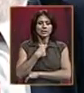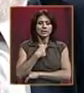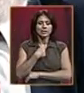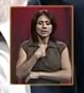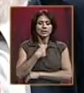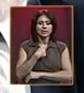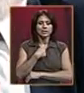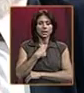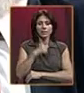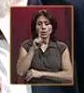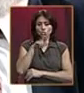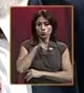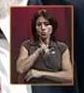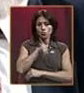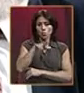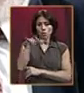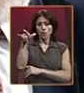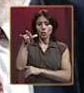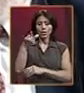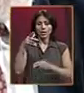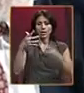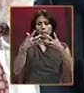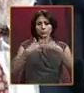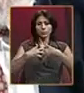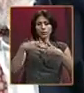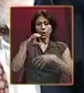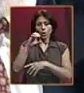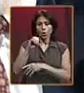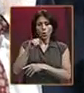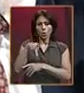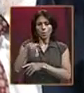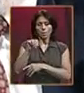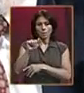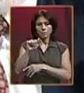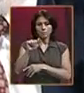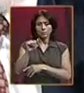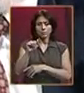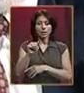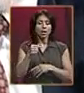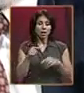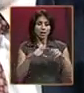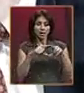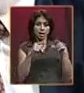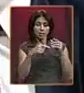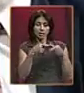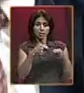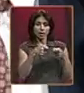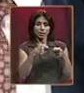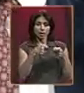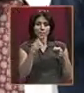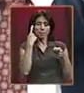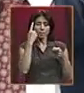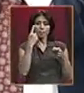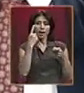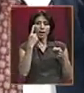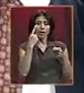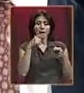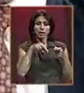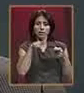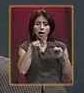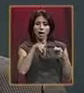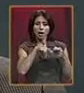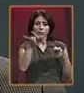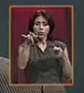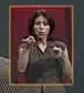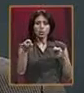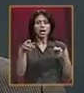un vuelo de Copa y le mostré la tarjeta para abordar y me dijo, no, usted es Juan Rafael Vares. Dije, ¿cómo